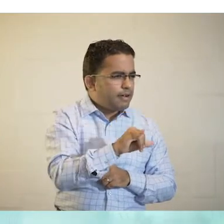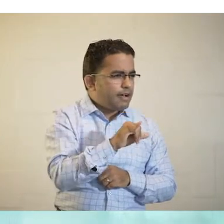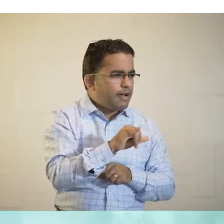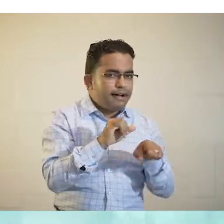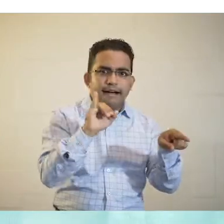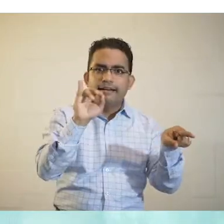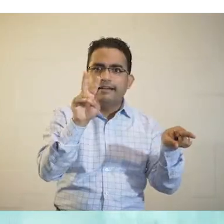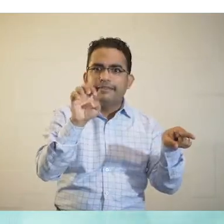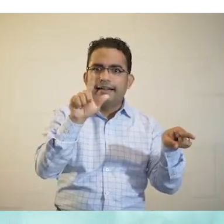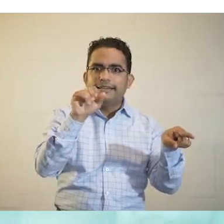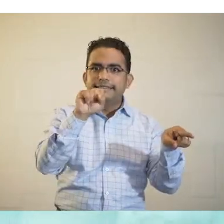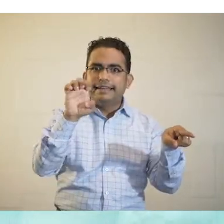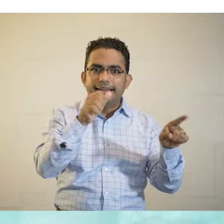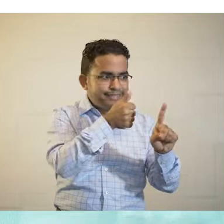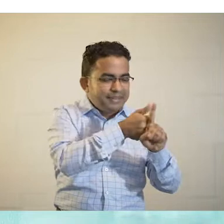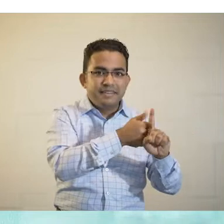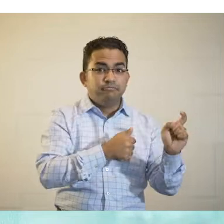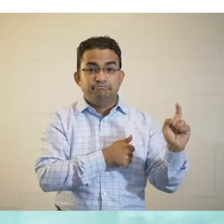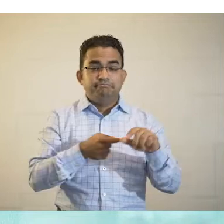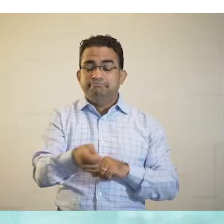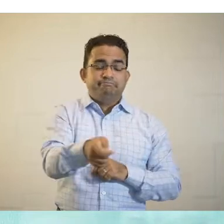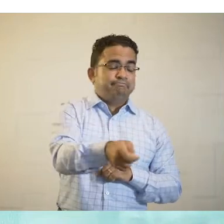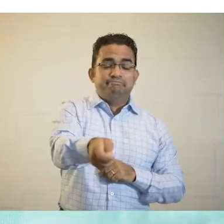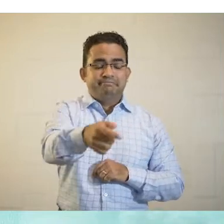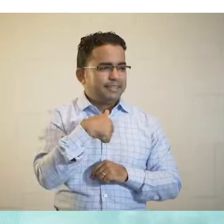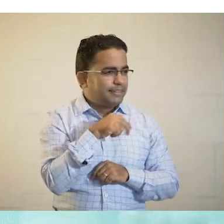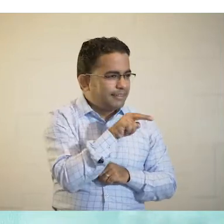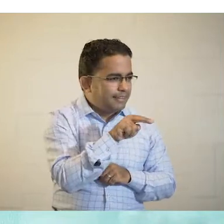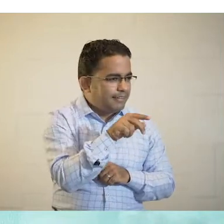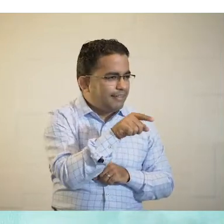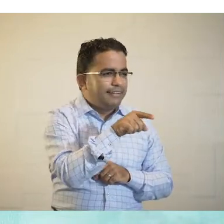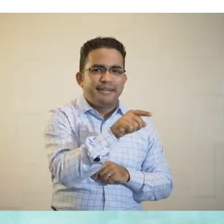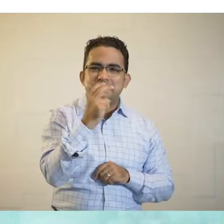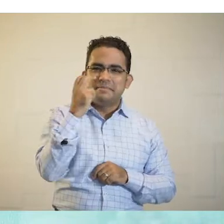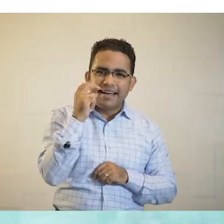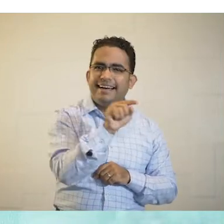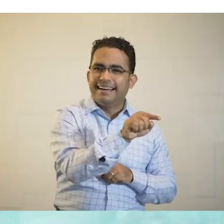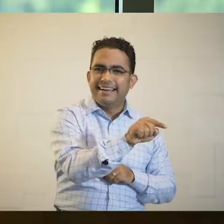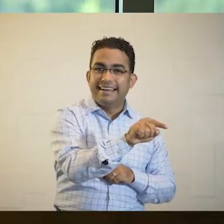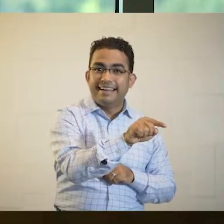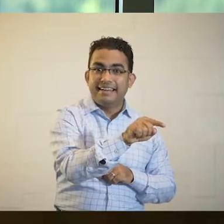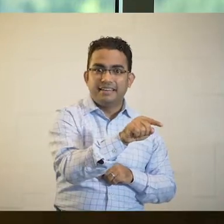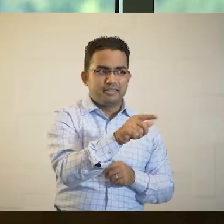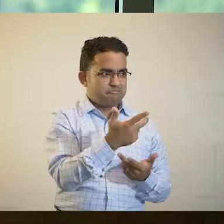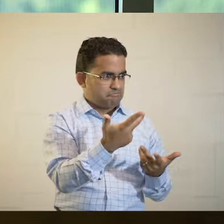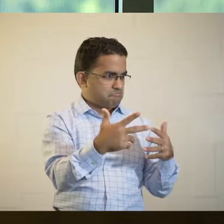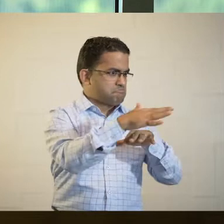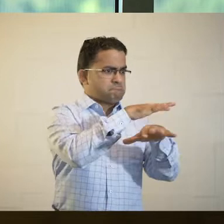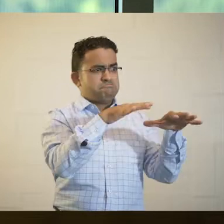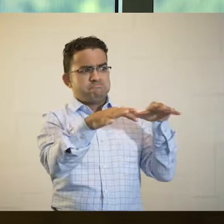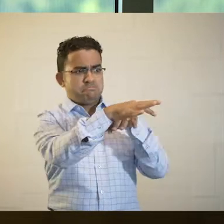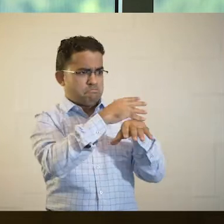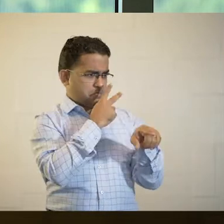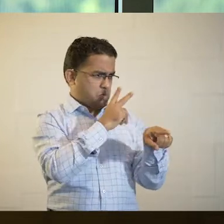descubrí, era Ibelice, era Ibelice y era una persona con discapacidad visual, era una